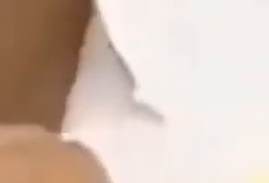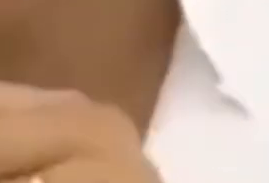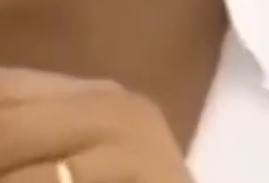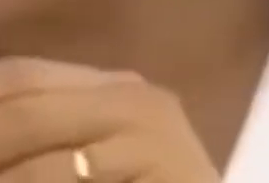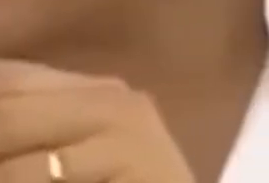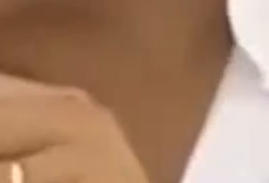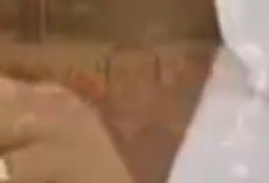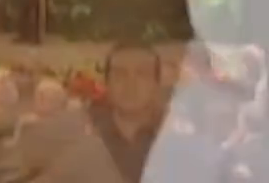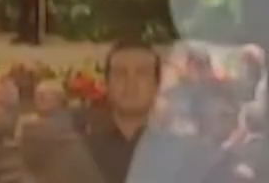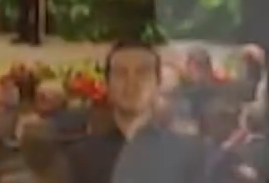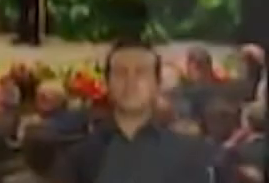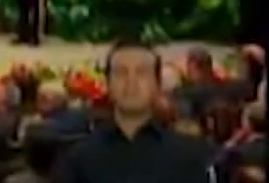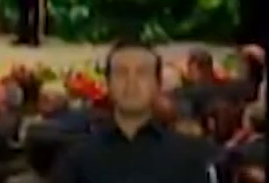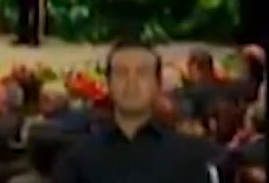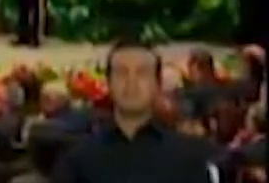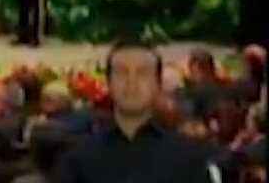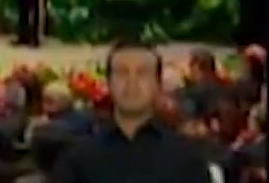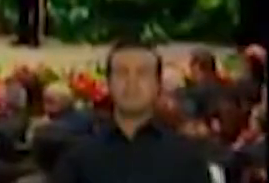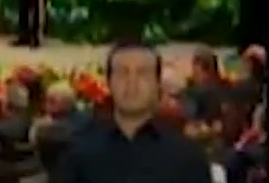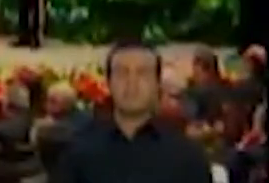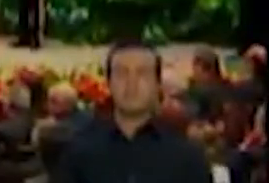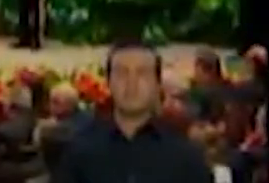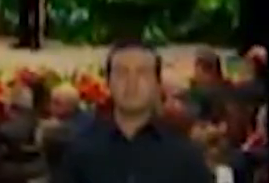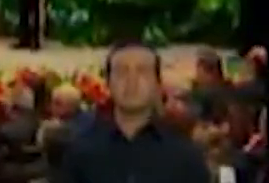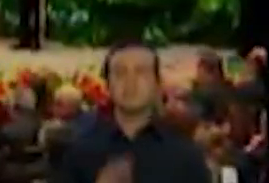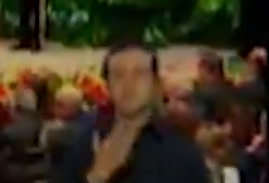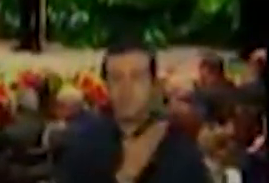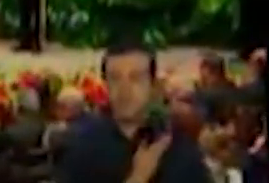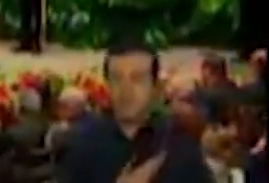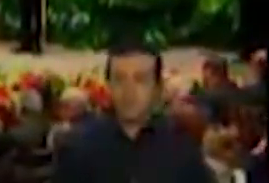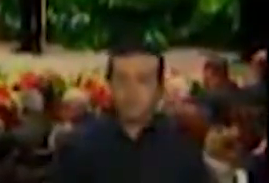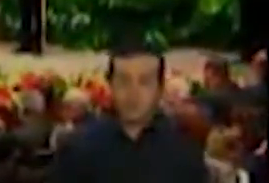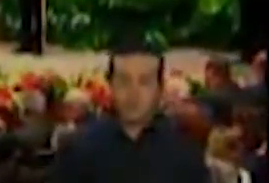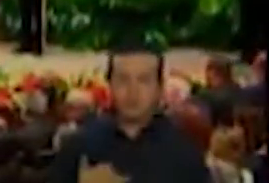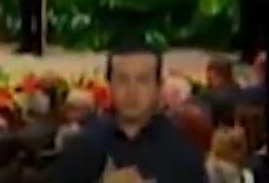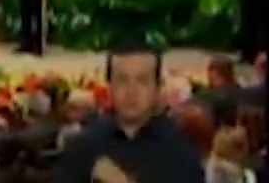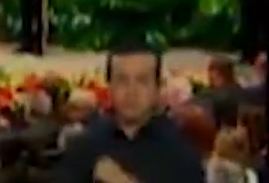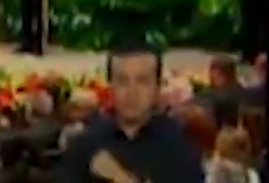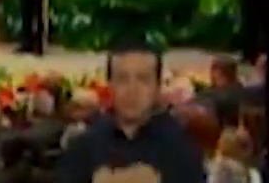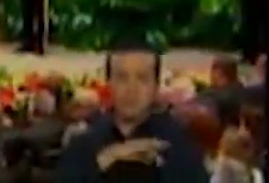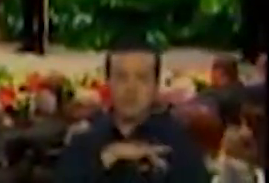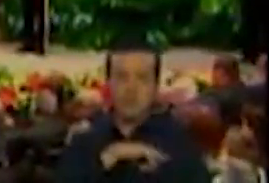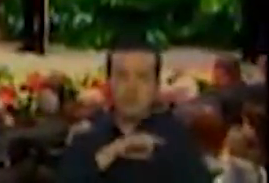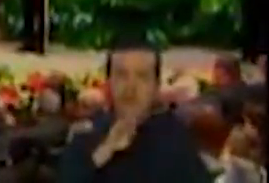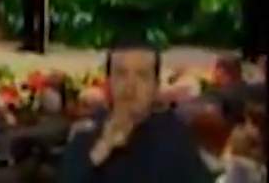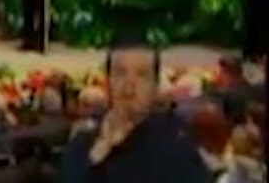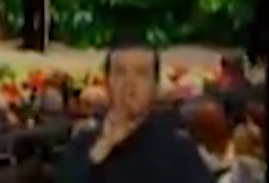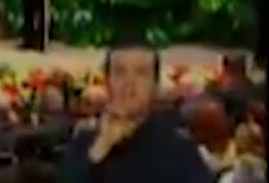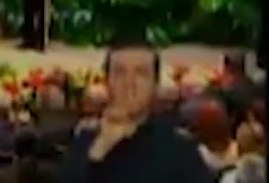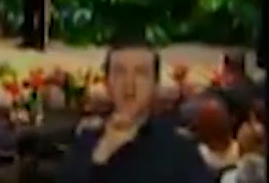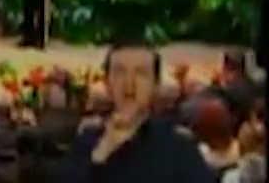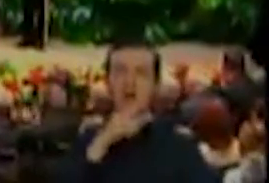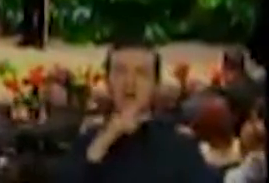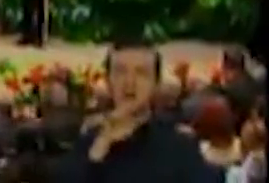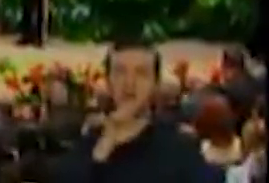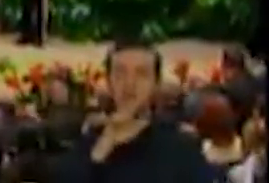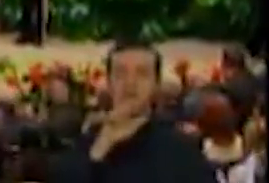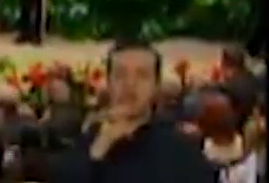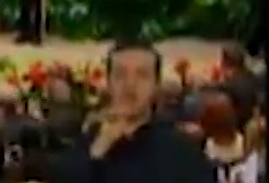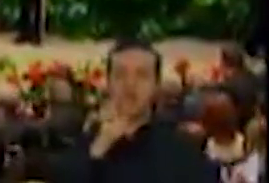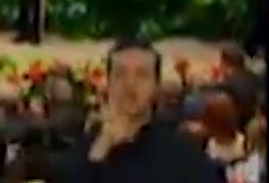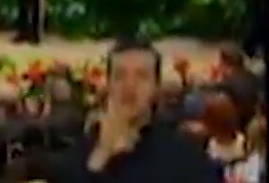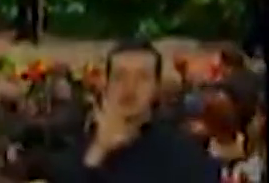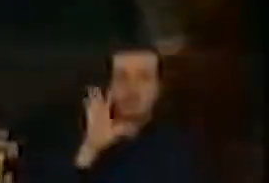2013. A la ceremonia de investidura de Moreno Garcés como nuevo gobernante asistieron, entre otros, la presidenta de Chile,